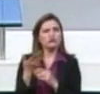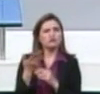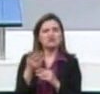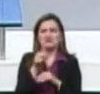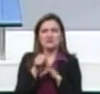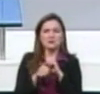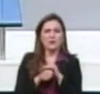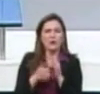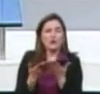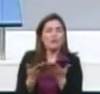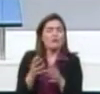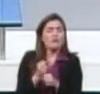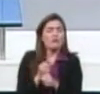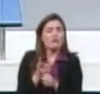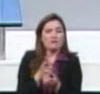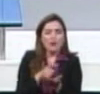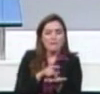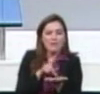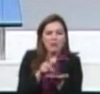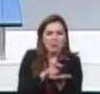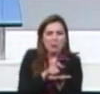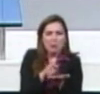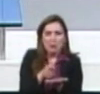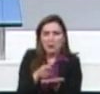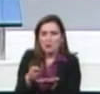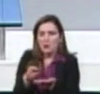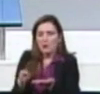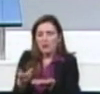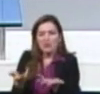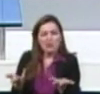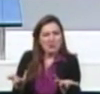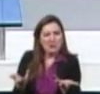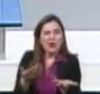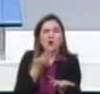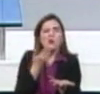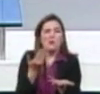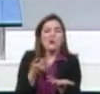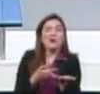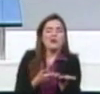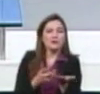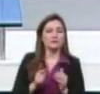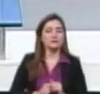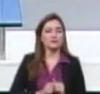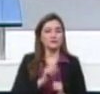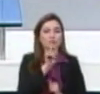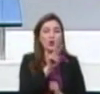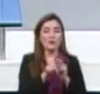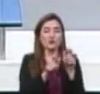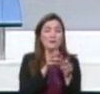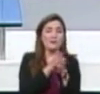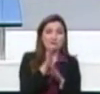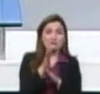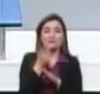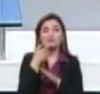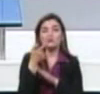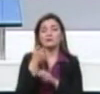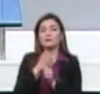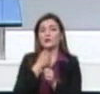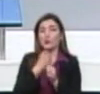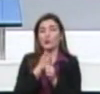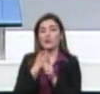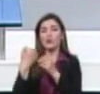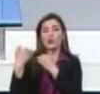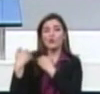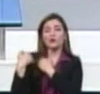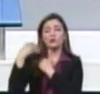hizo en la entidad durante 9 años. Un constitucionalista y un exmilitar coinciden en que las labores de inteligencia deben regresar a manos